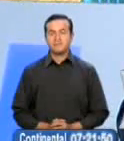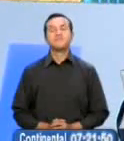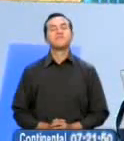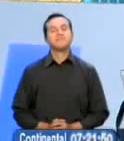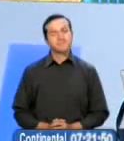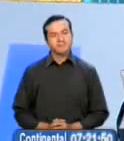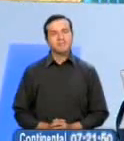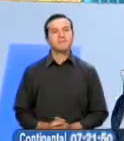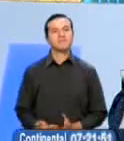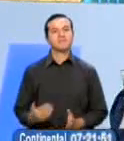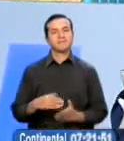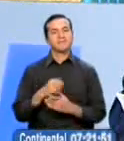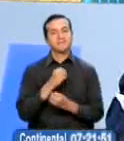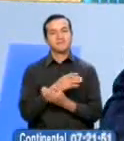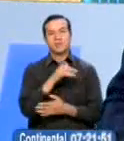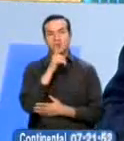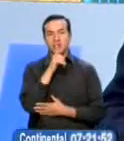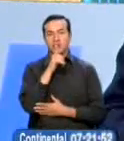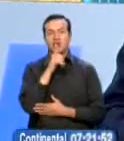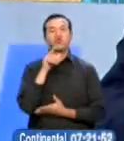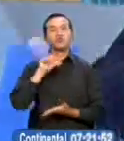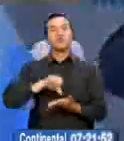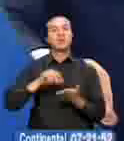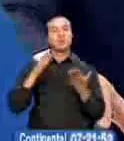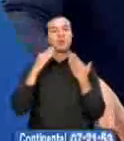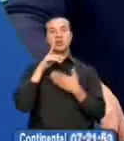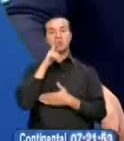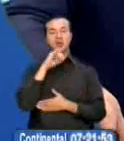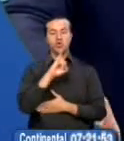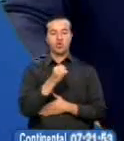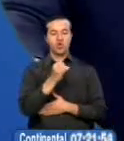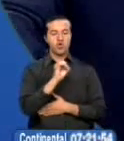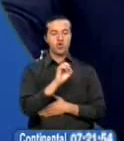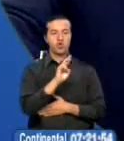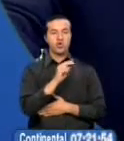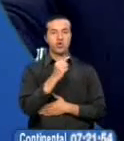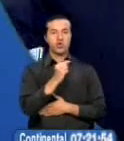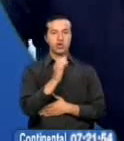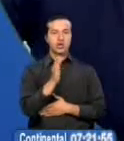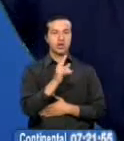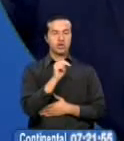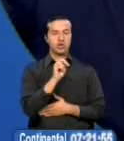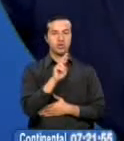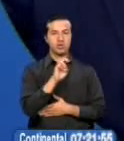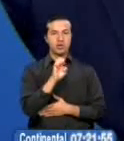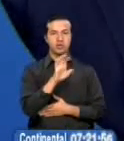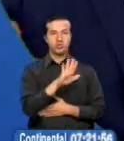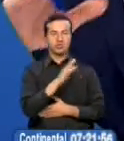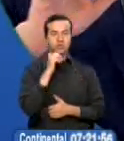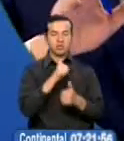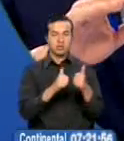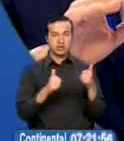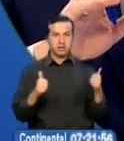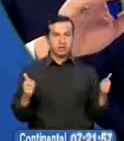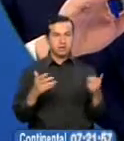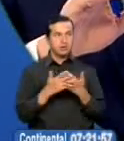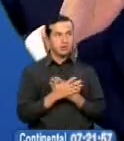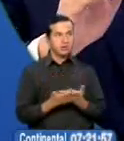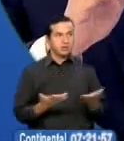Estamos de vuelta, amigos televidentes, tenemos la presencia en los estudios de la ciudad de Guayaquil de Jorge Norero, quien se encuentra de candidato